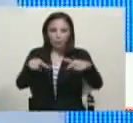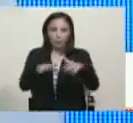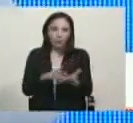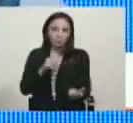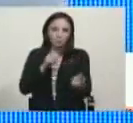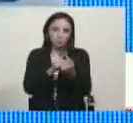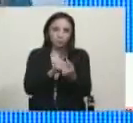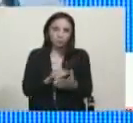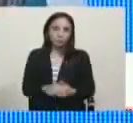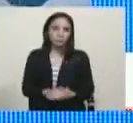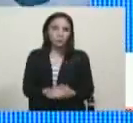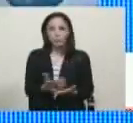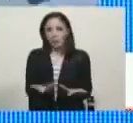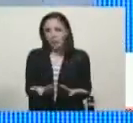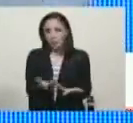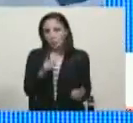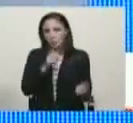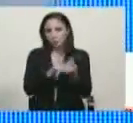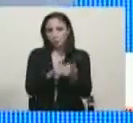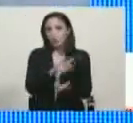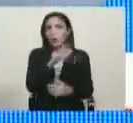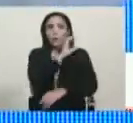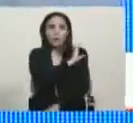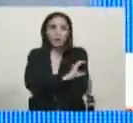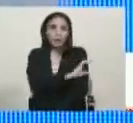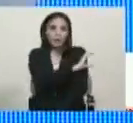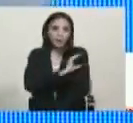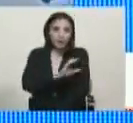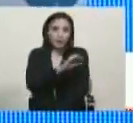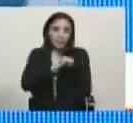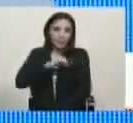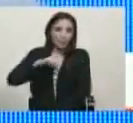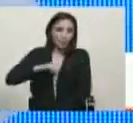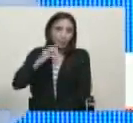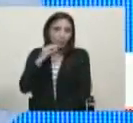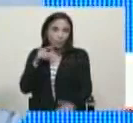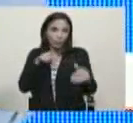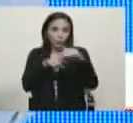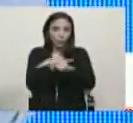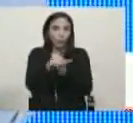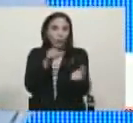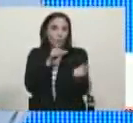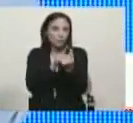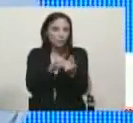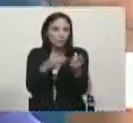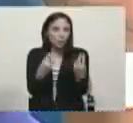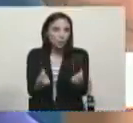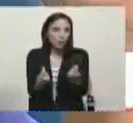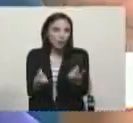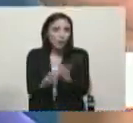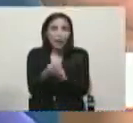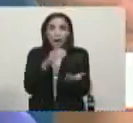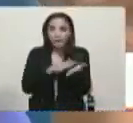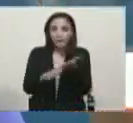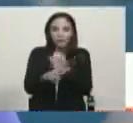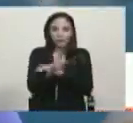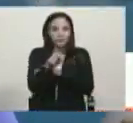una consulta, ¿cuánto te cuesta una clínica privada una consulta que vaya a tu hogar? Es regalada, es